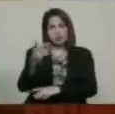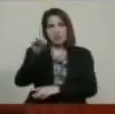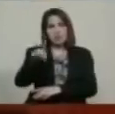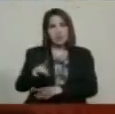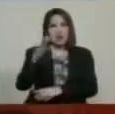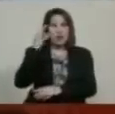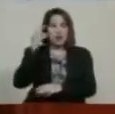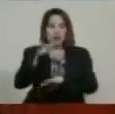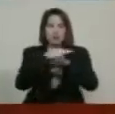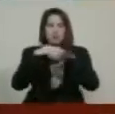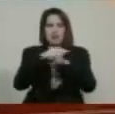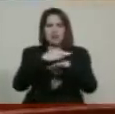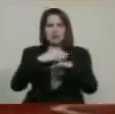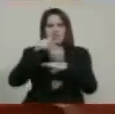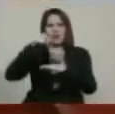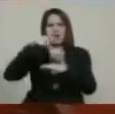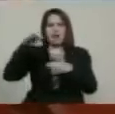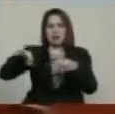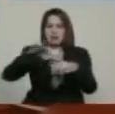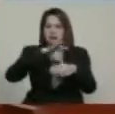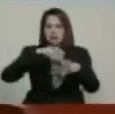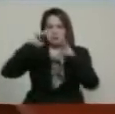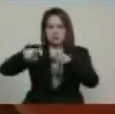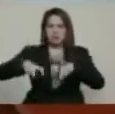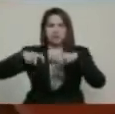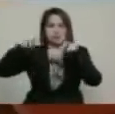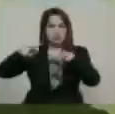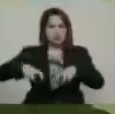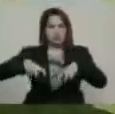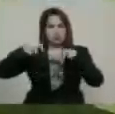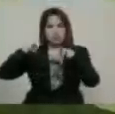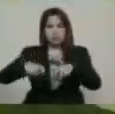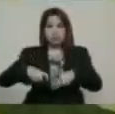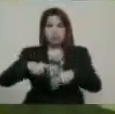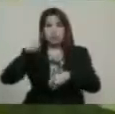Arias, también con los compañeros del Ministerio de Alimentación, nos acompaña el viceministro de